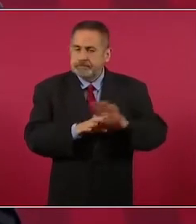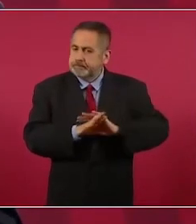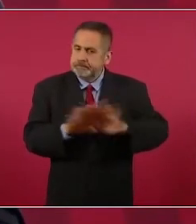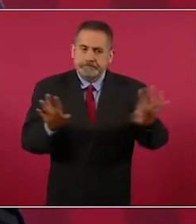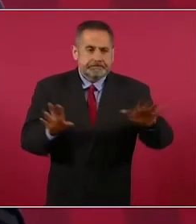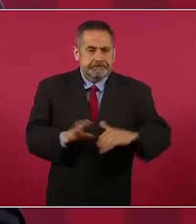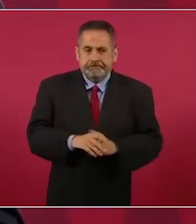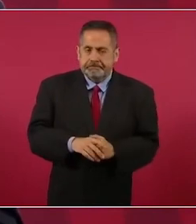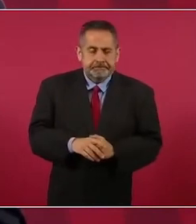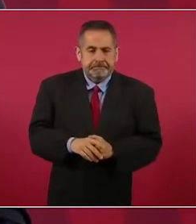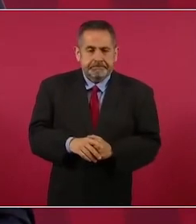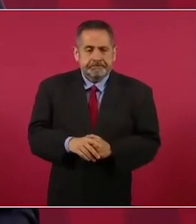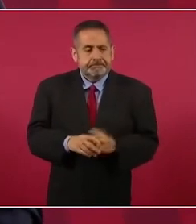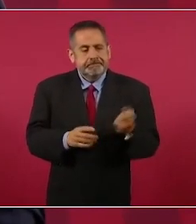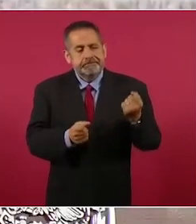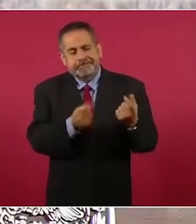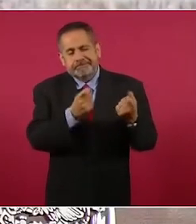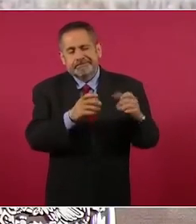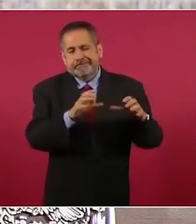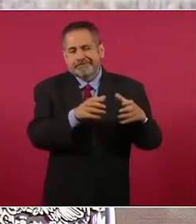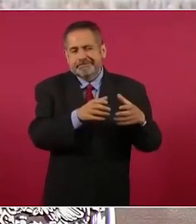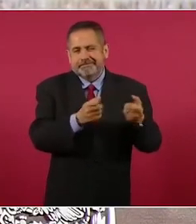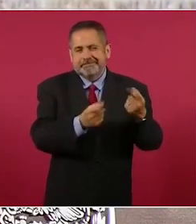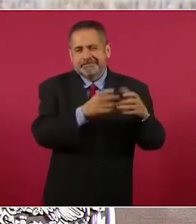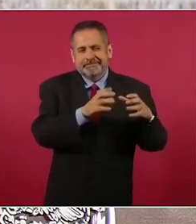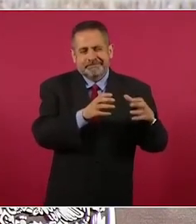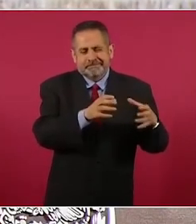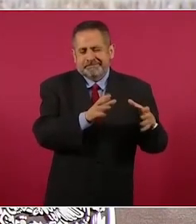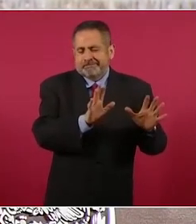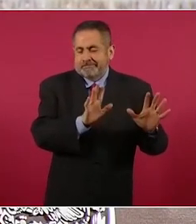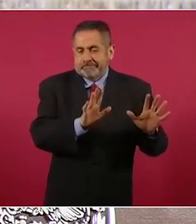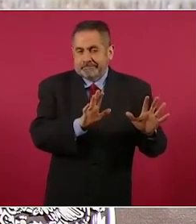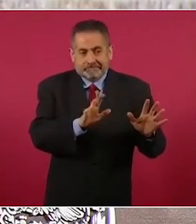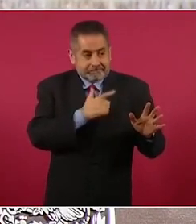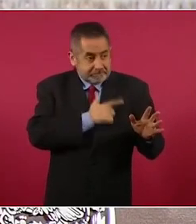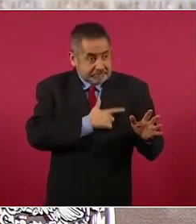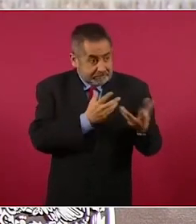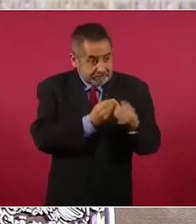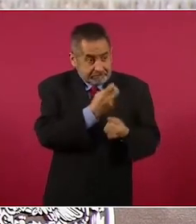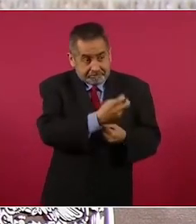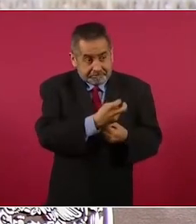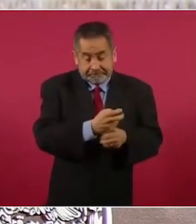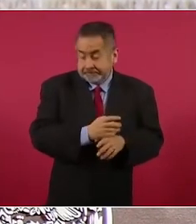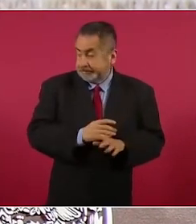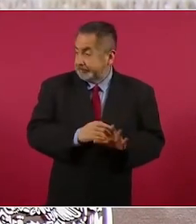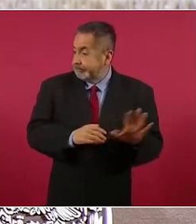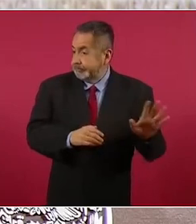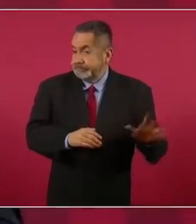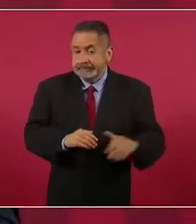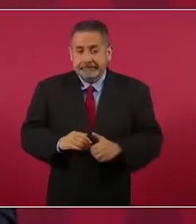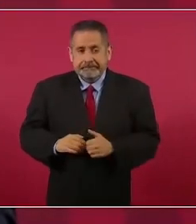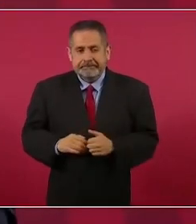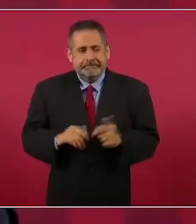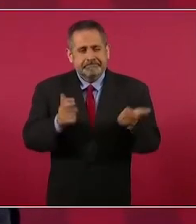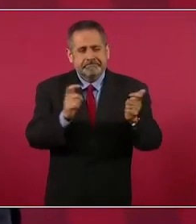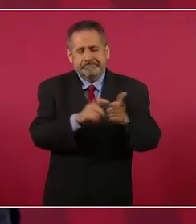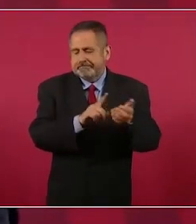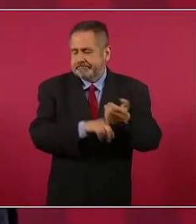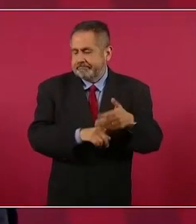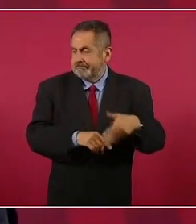Afortunadamente es un sector ya muy reducido,